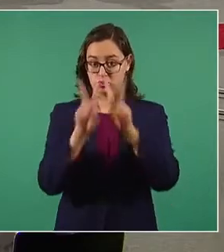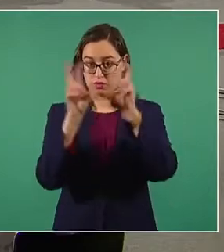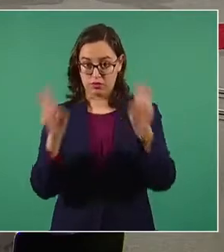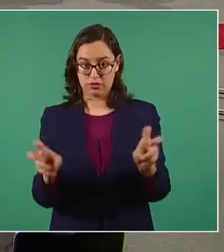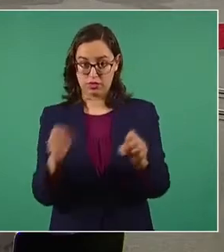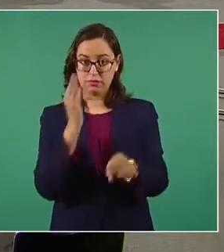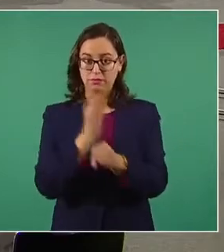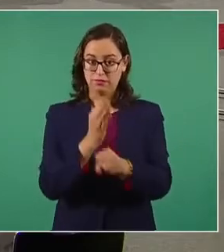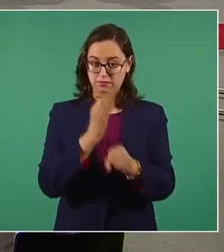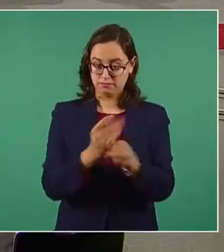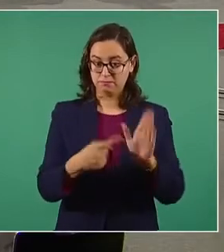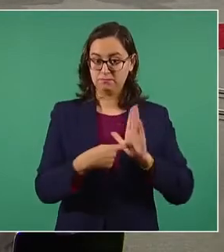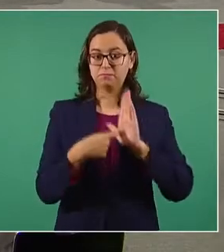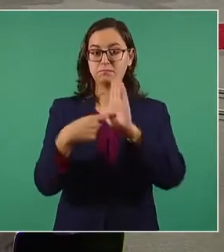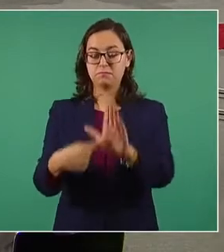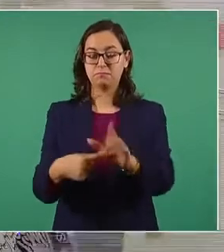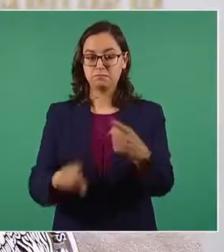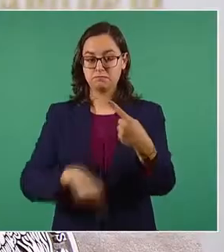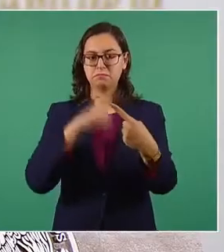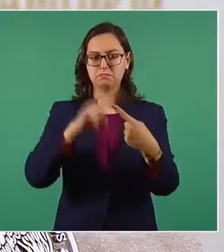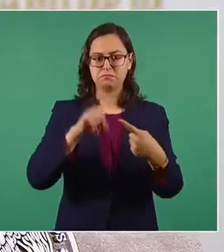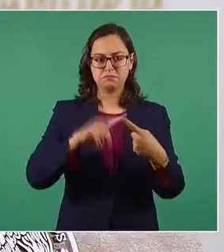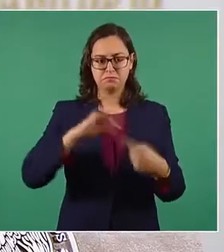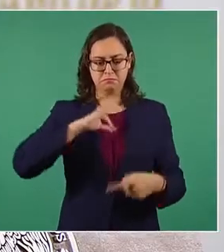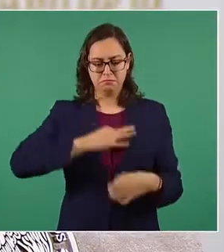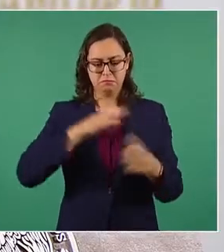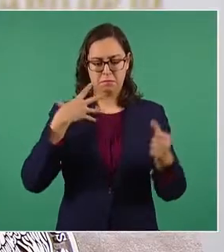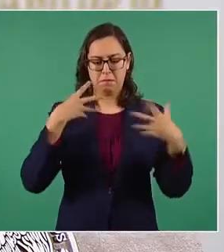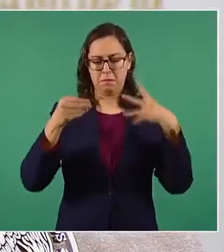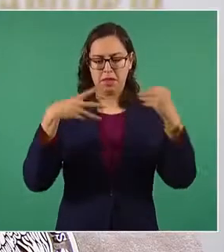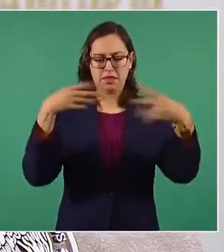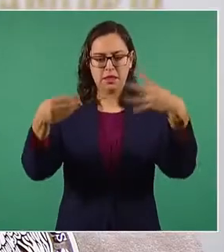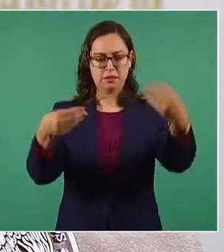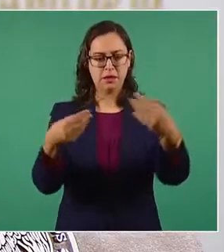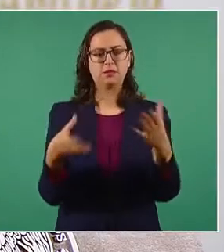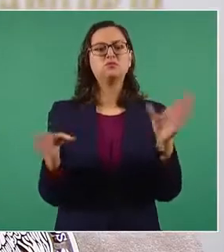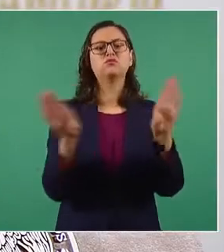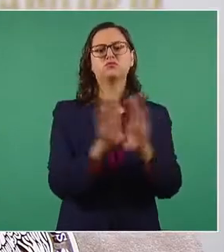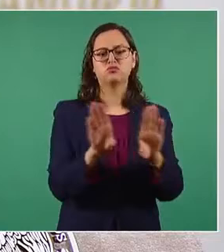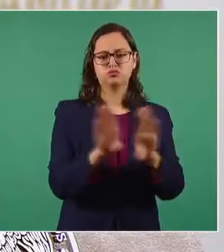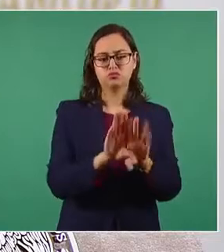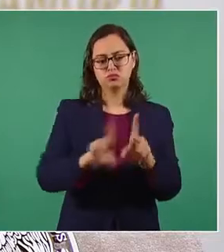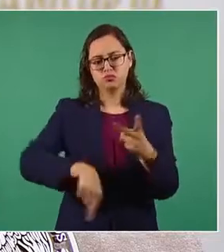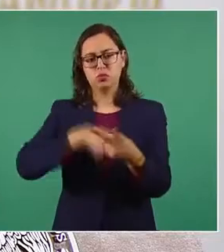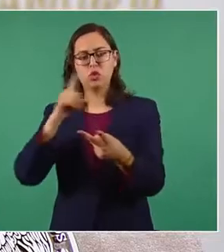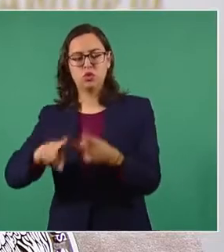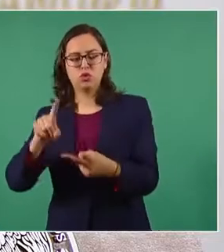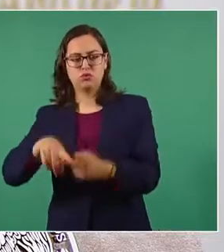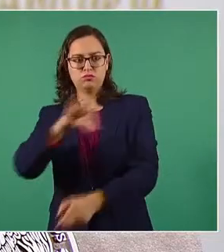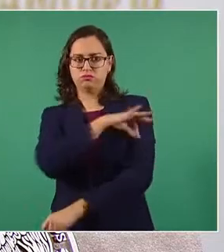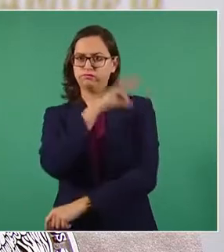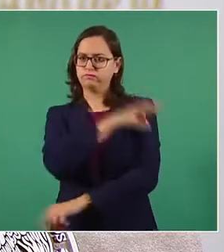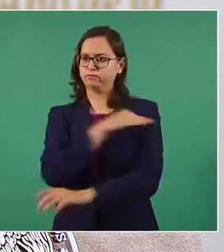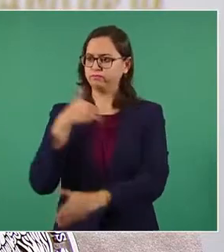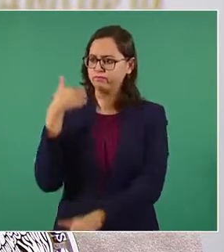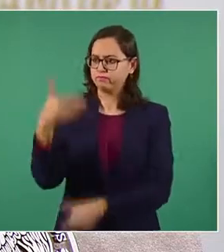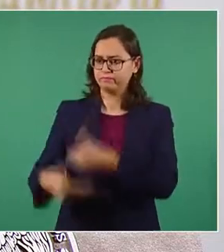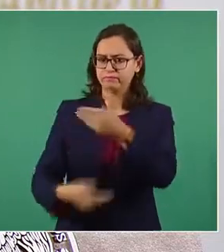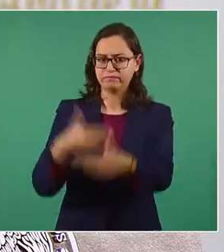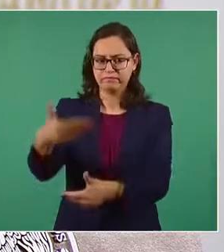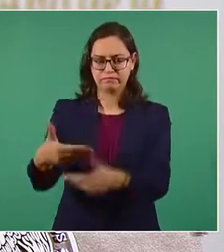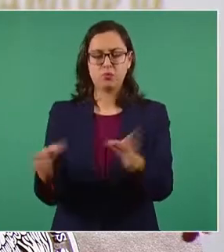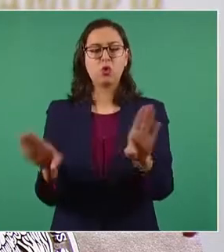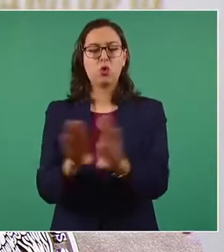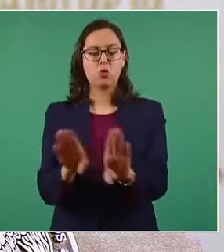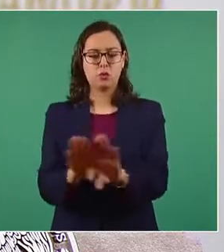Uno, el curso que tiene la epidemia y dos, el progreso que tiene la vacunación contra COVID. La semana